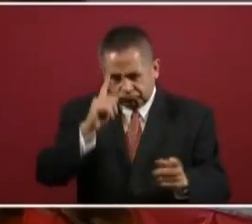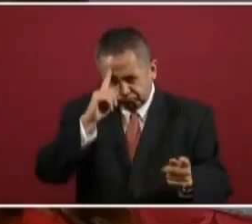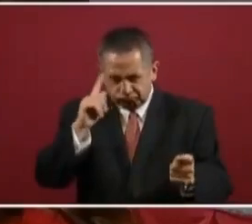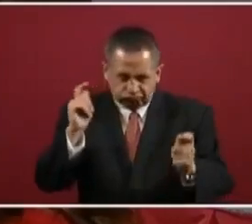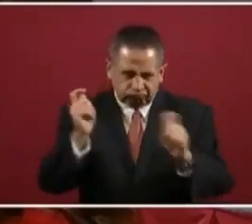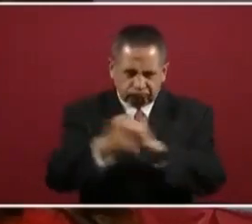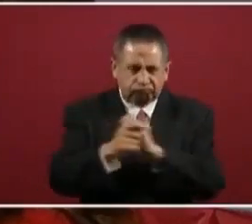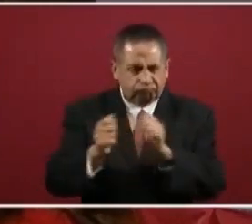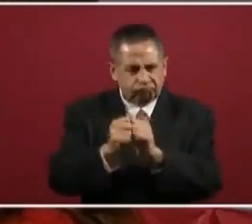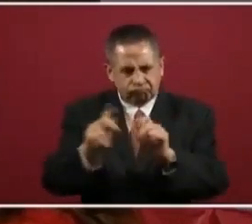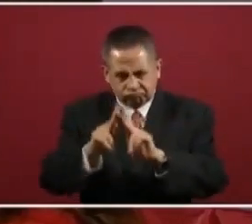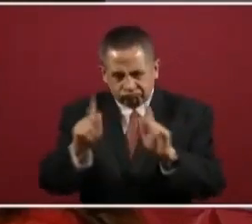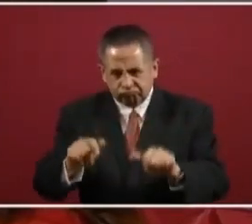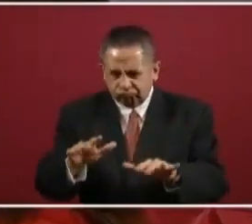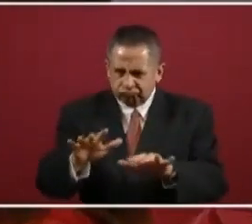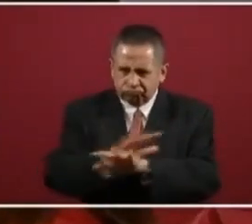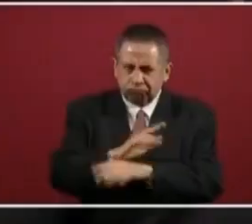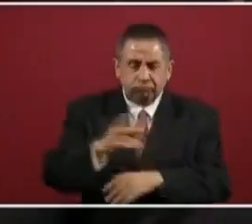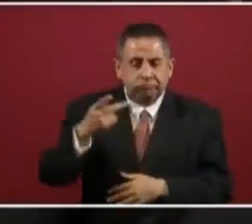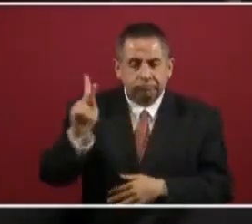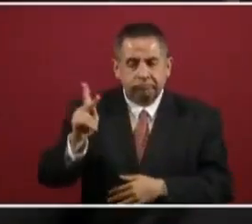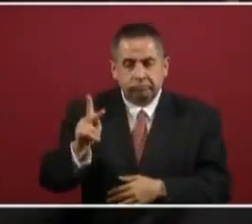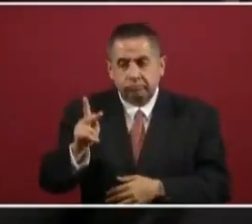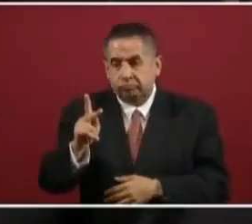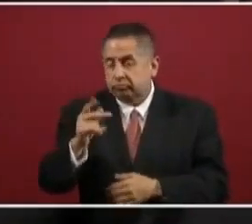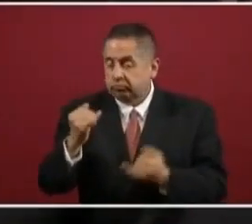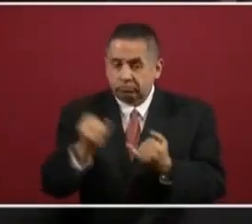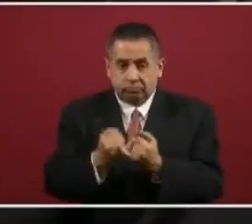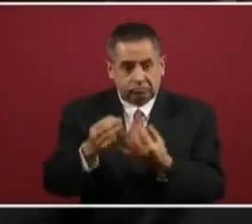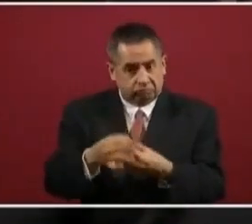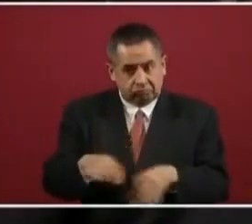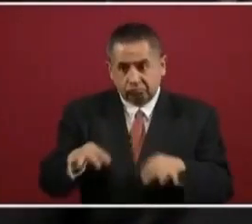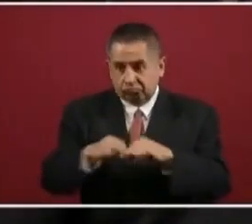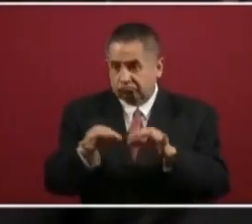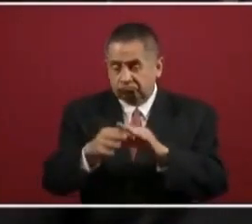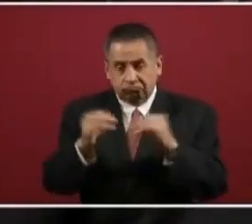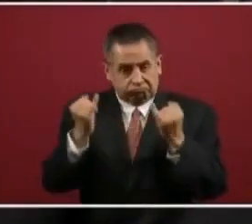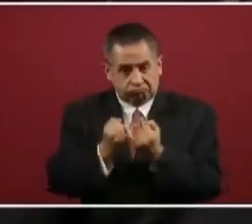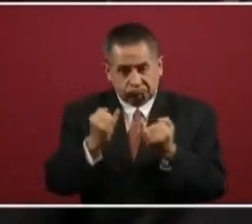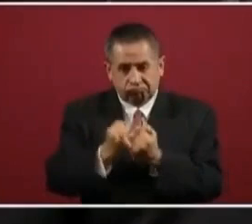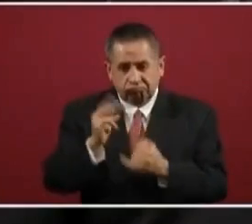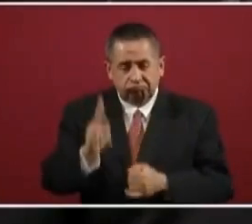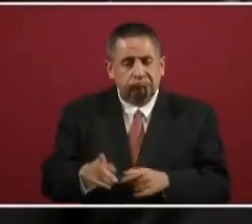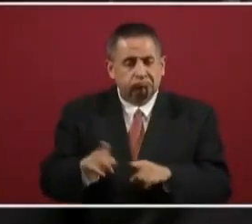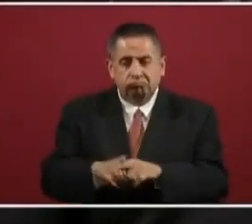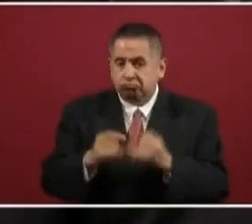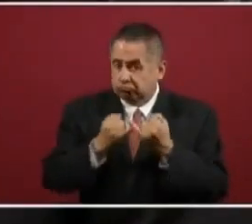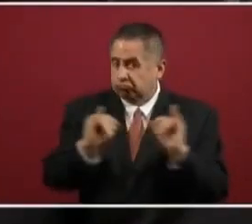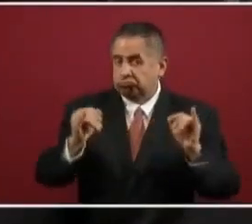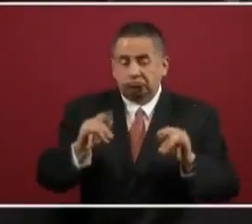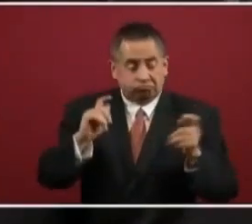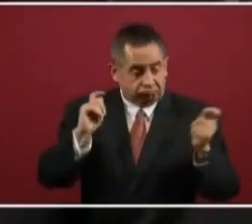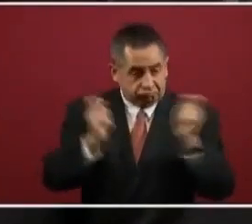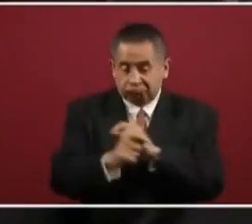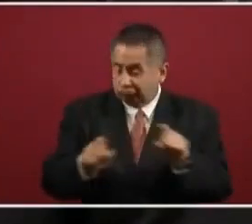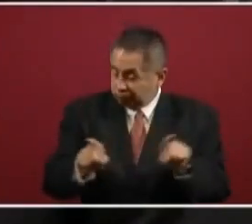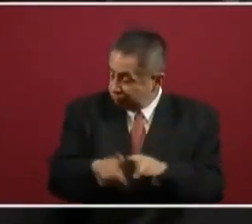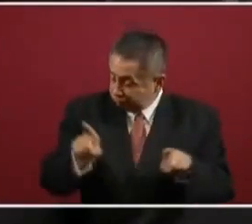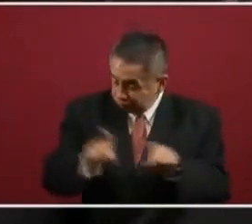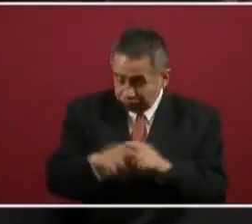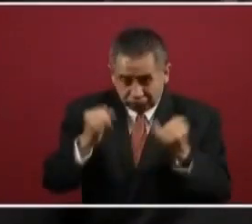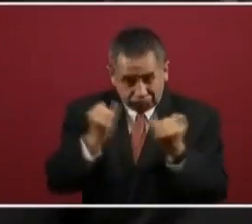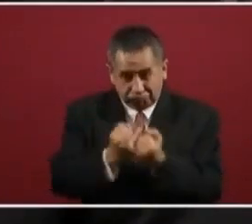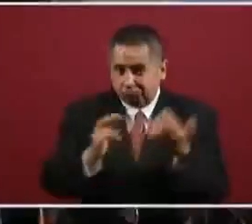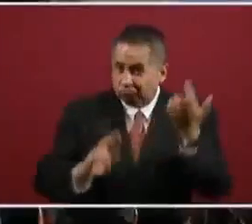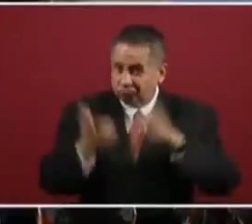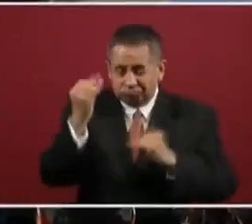transformación pacífica pero igual de profunda que la independencia que la reforma que